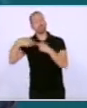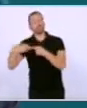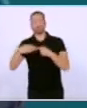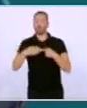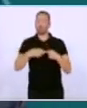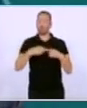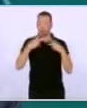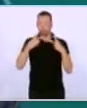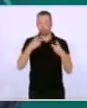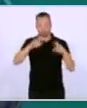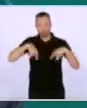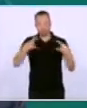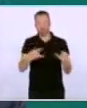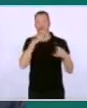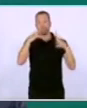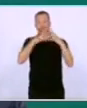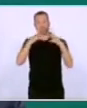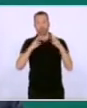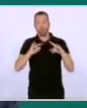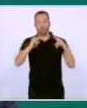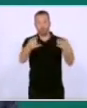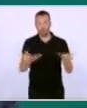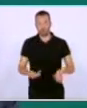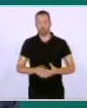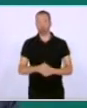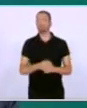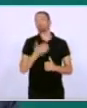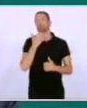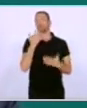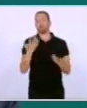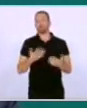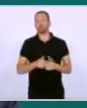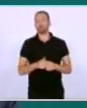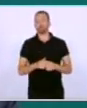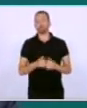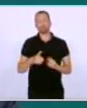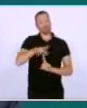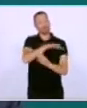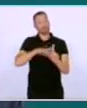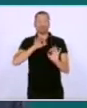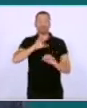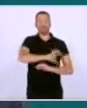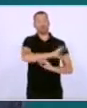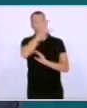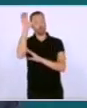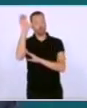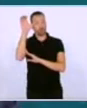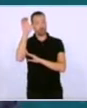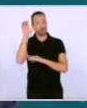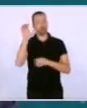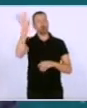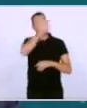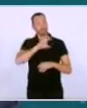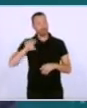no hay que olvidar que hay el entorno de nuestro entorno europeo los países funcionan de maravilla